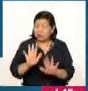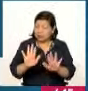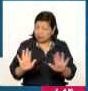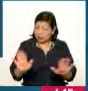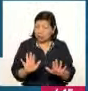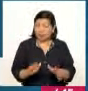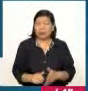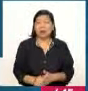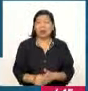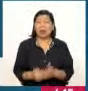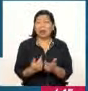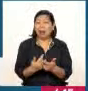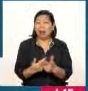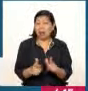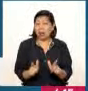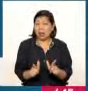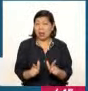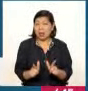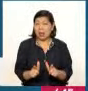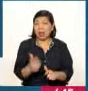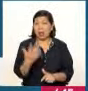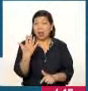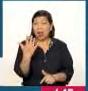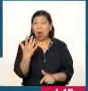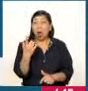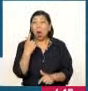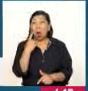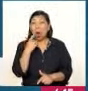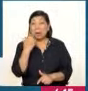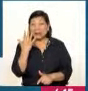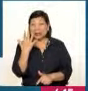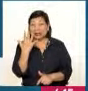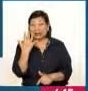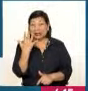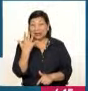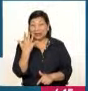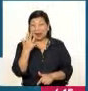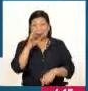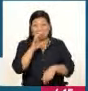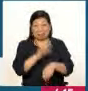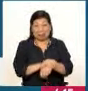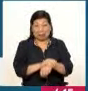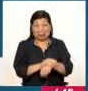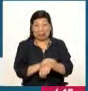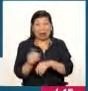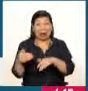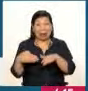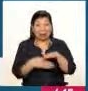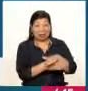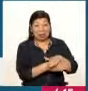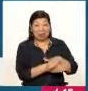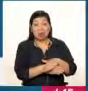efectivos tuvieron que dejar libres a los 5 detenidos que bloquearon la Panamericana Sur.